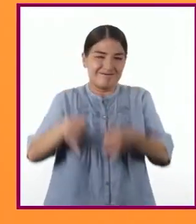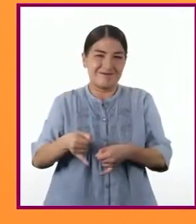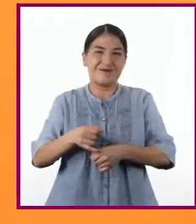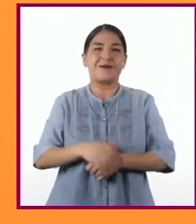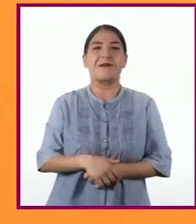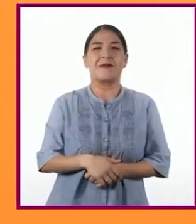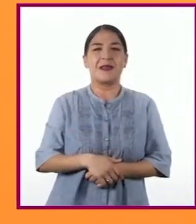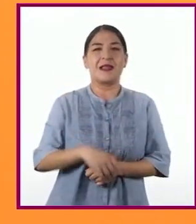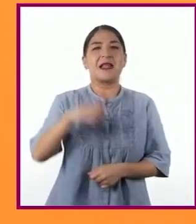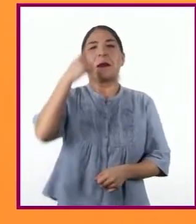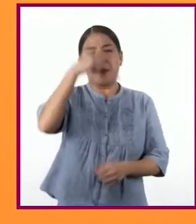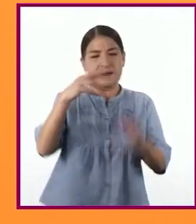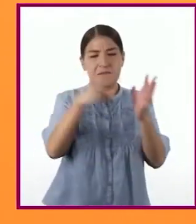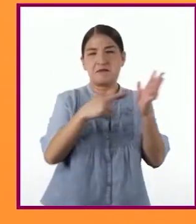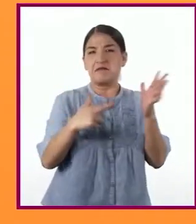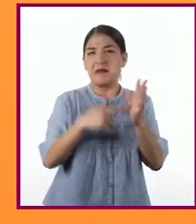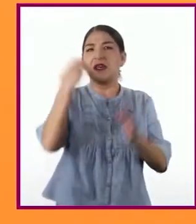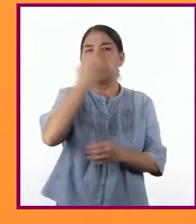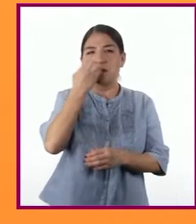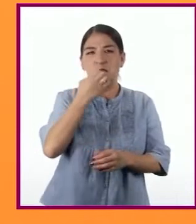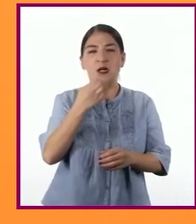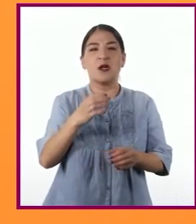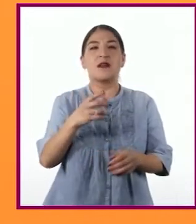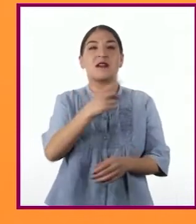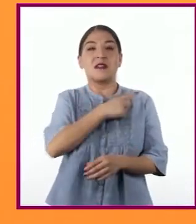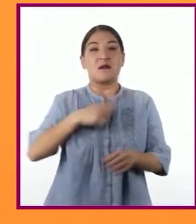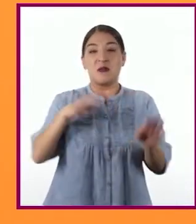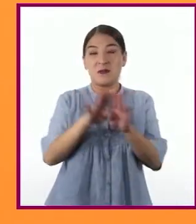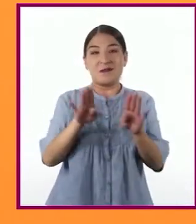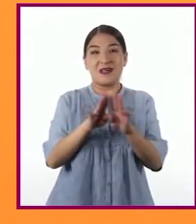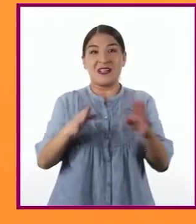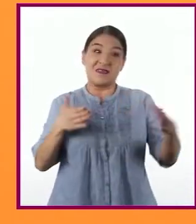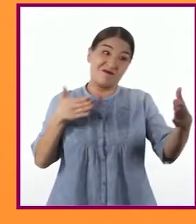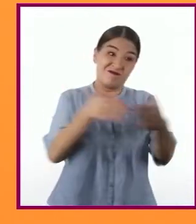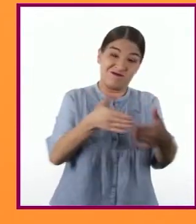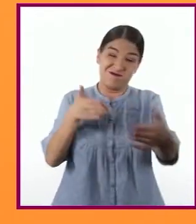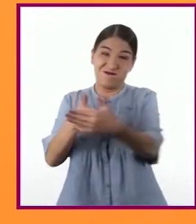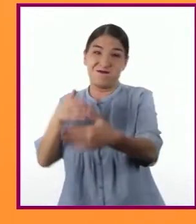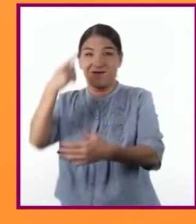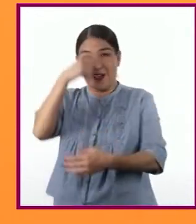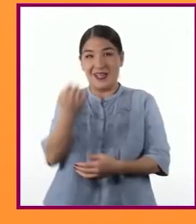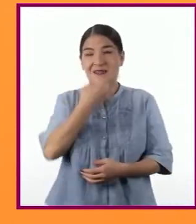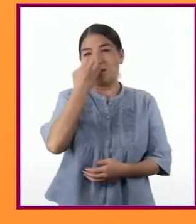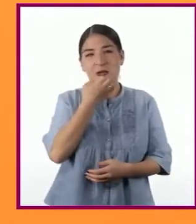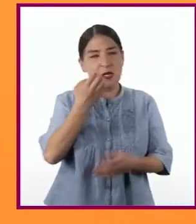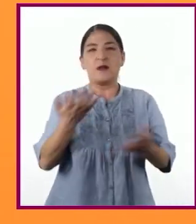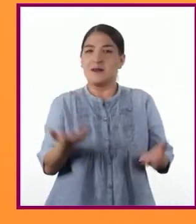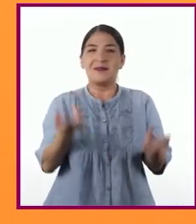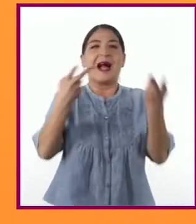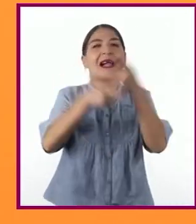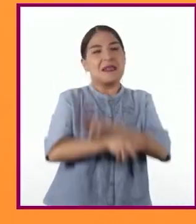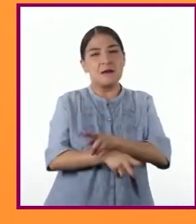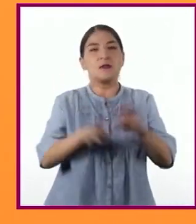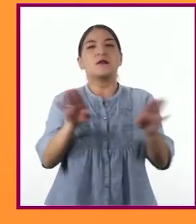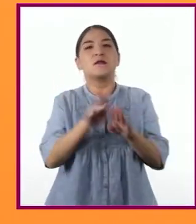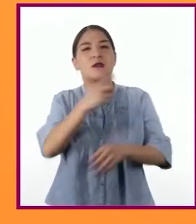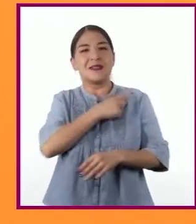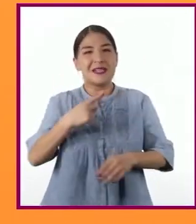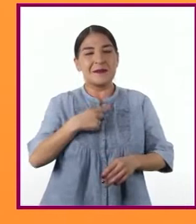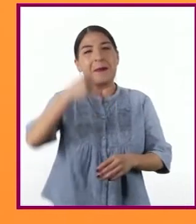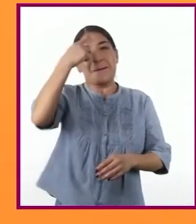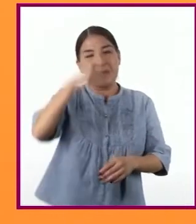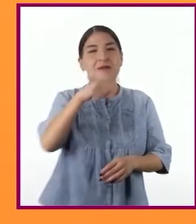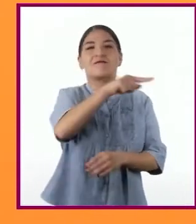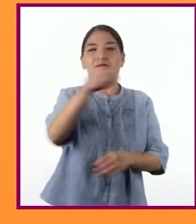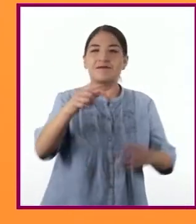La finalidad del reglamento escolar no debe ser la de limitar sus libertades como estudiantes, por el contrario, debe dar cabida a